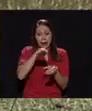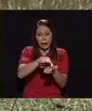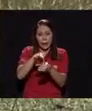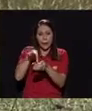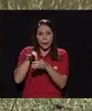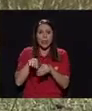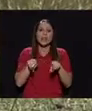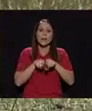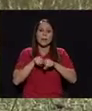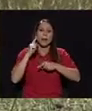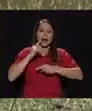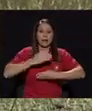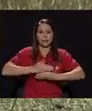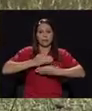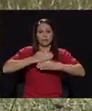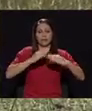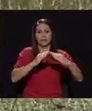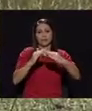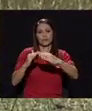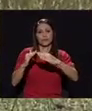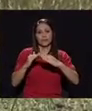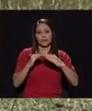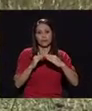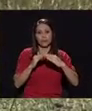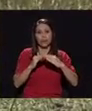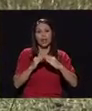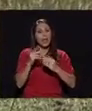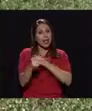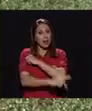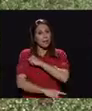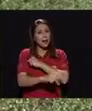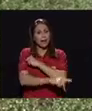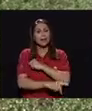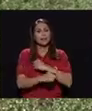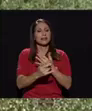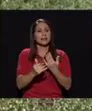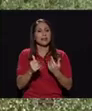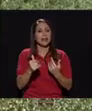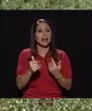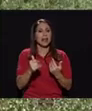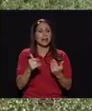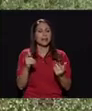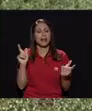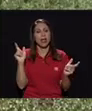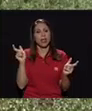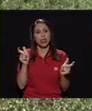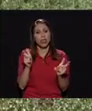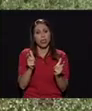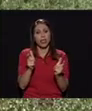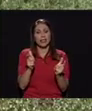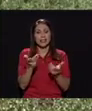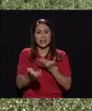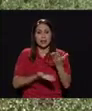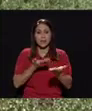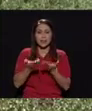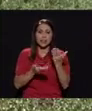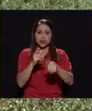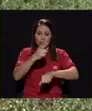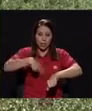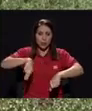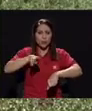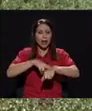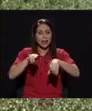expansión agrícola y en algunos casos para expansión urbana. De forma que el país en cierta forma está perdiendo